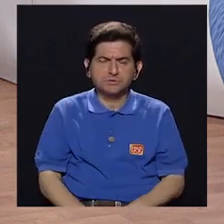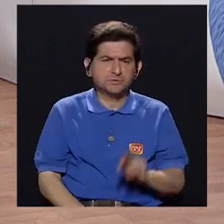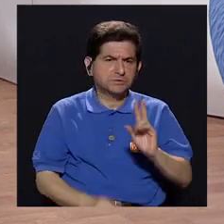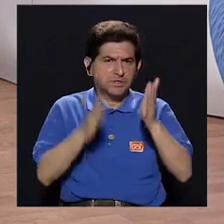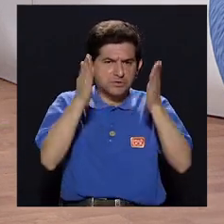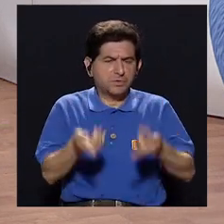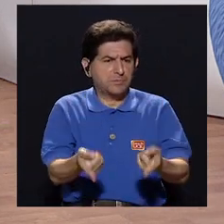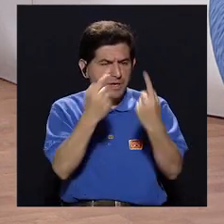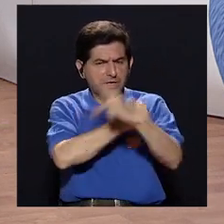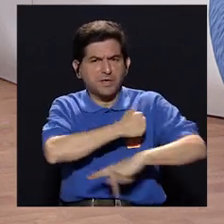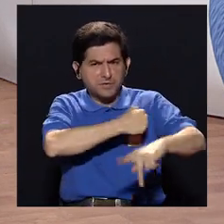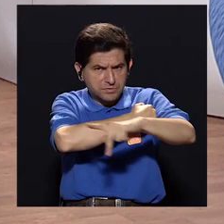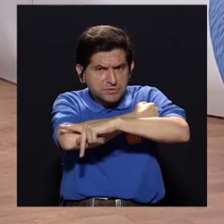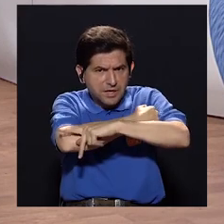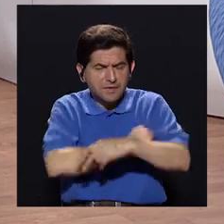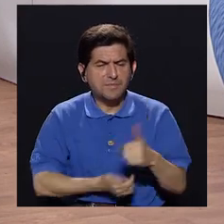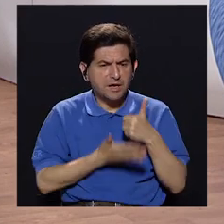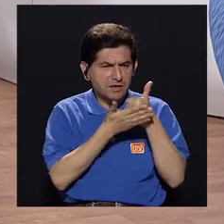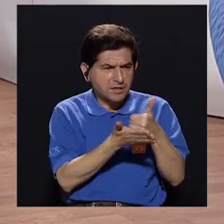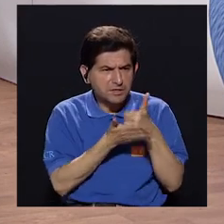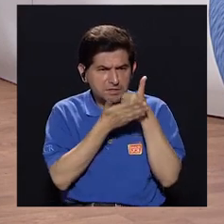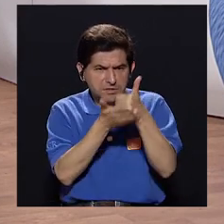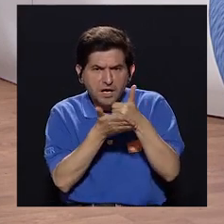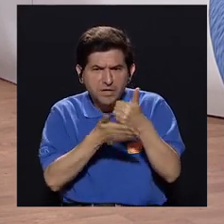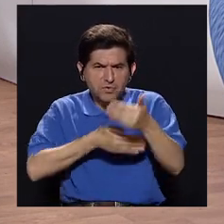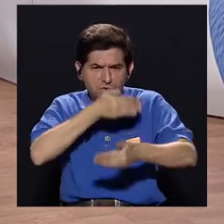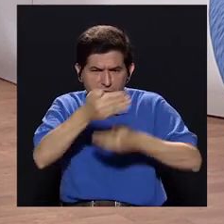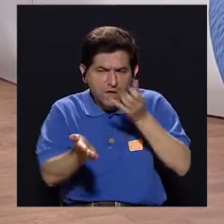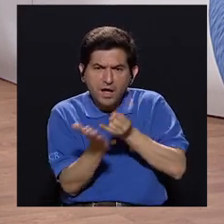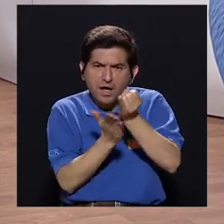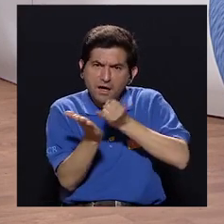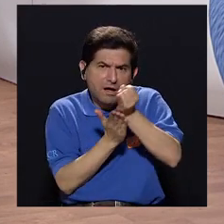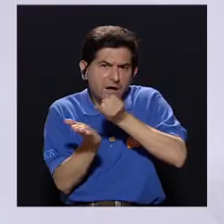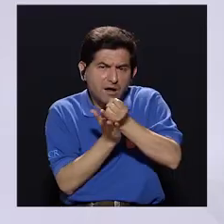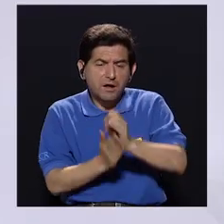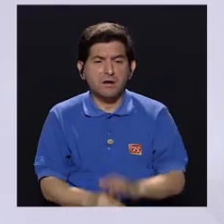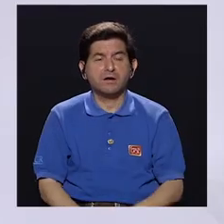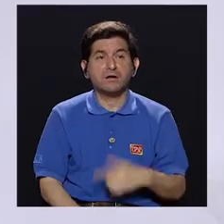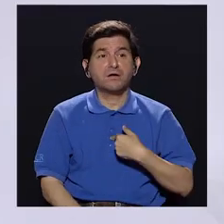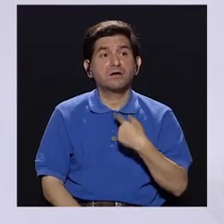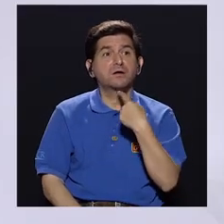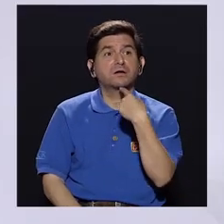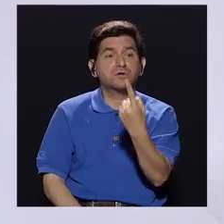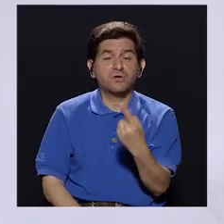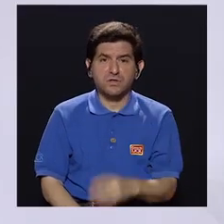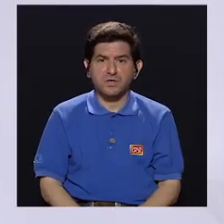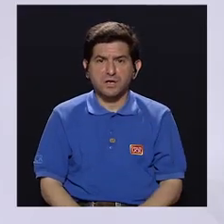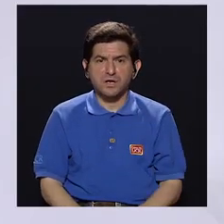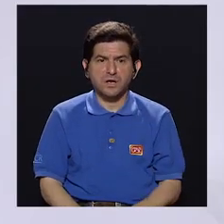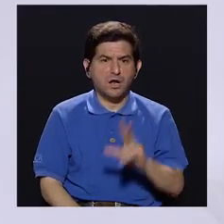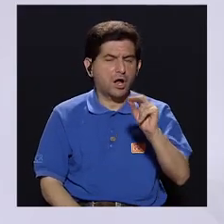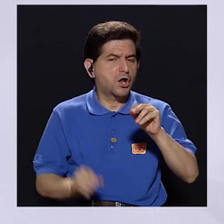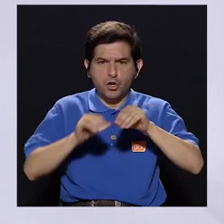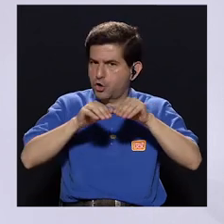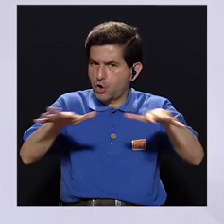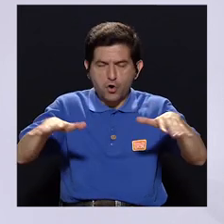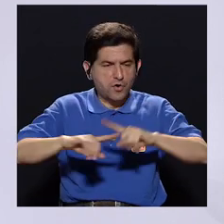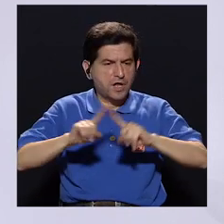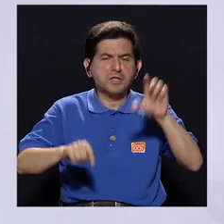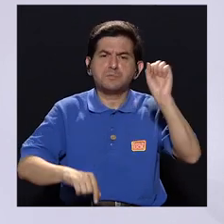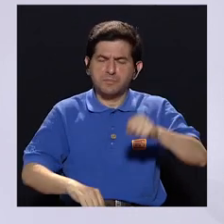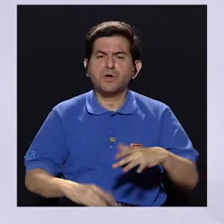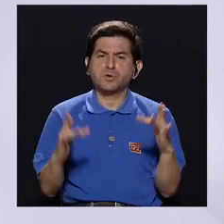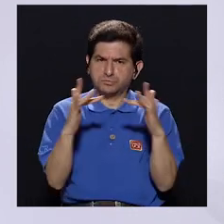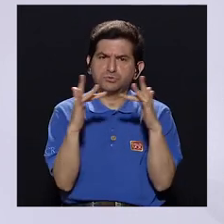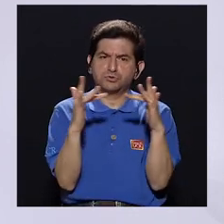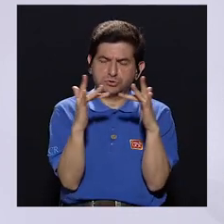tuyos que vengan al país a a colaborar en en sus procesos de investigación Yo diría que no hay como tal una red pero diría que s